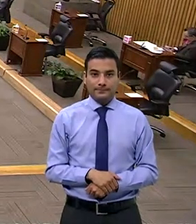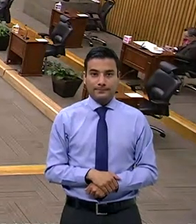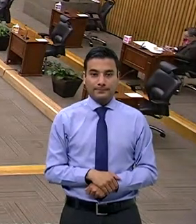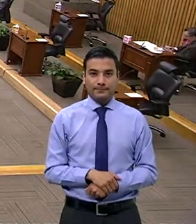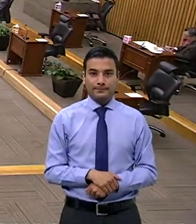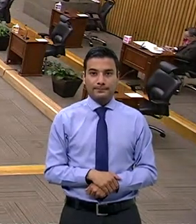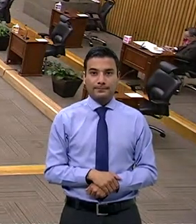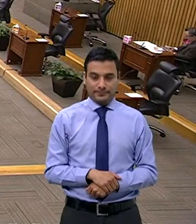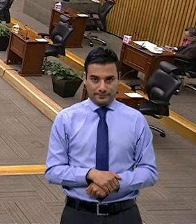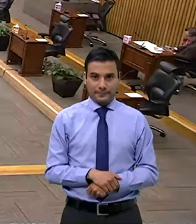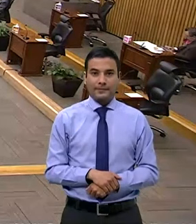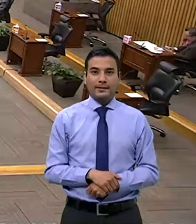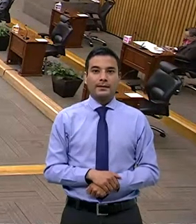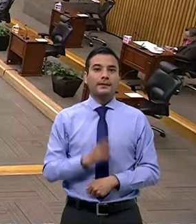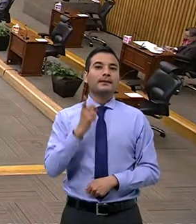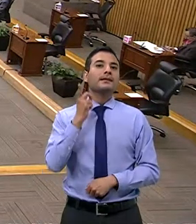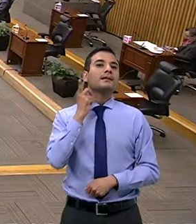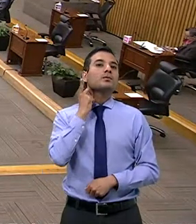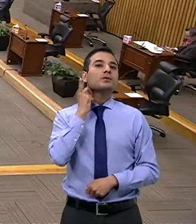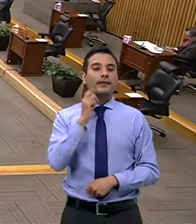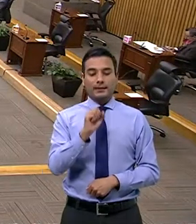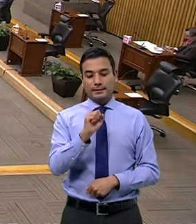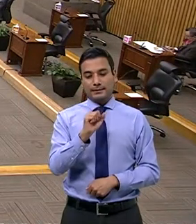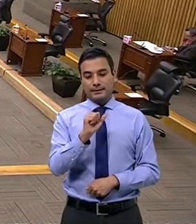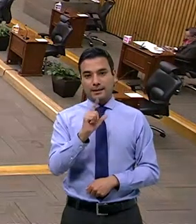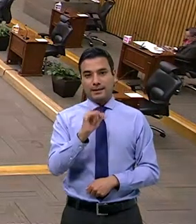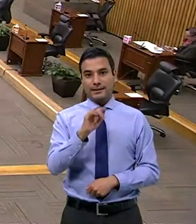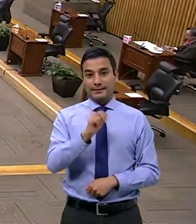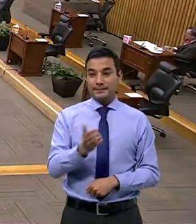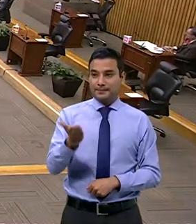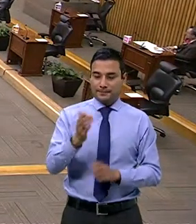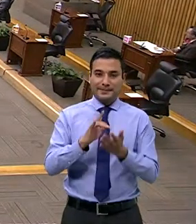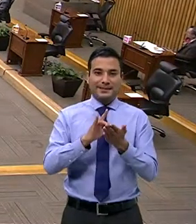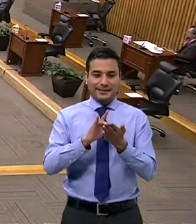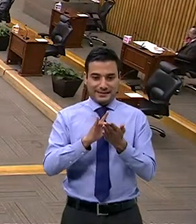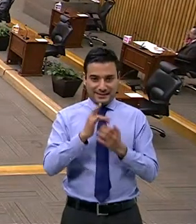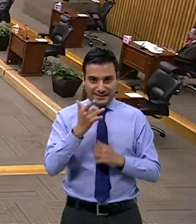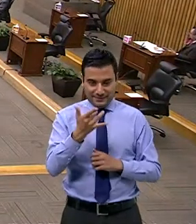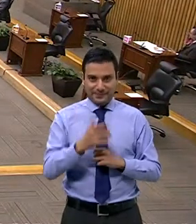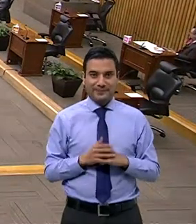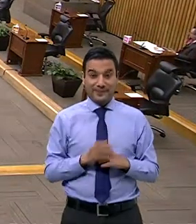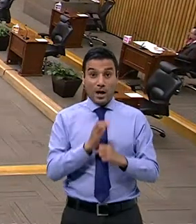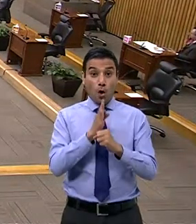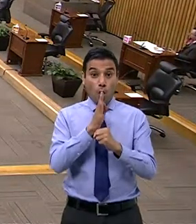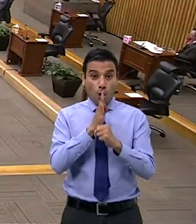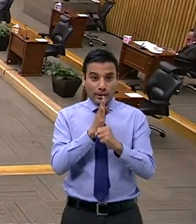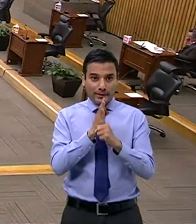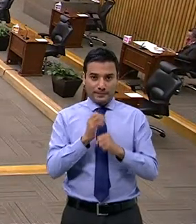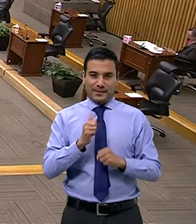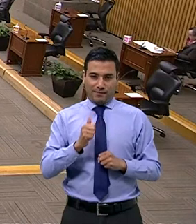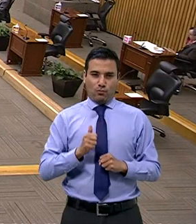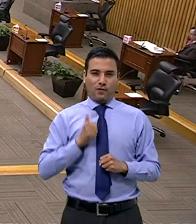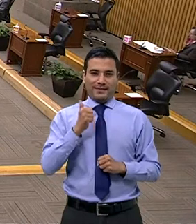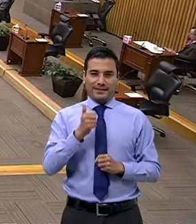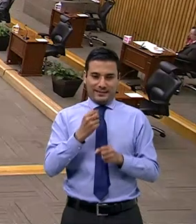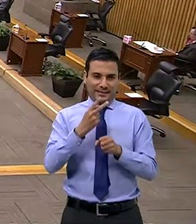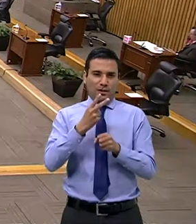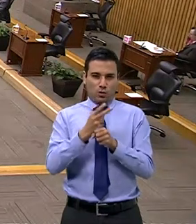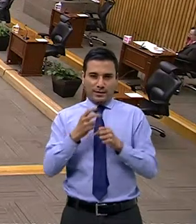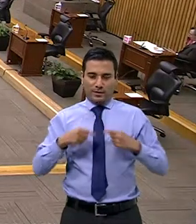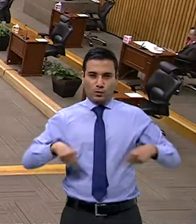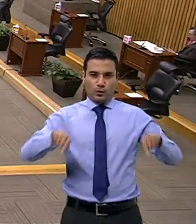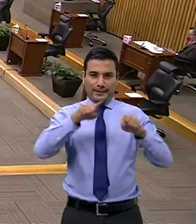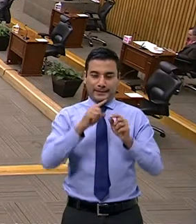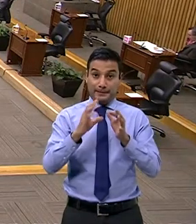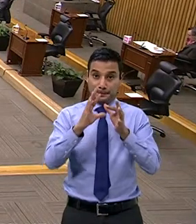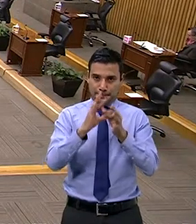le doy la palabra la diputada rosalina muchas gracias presidente aprovechó esta segunda ronda para hacer algunas precisiones